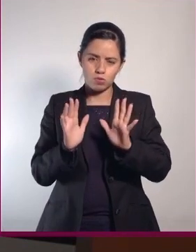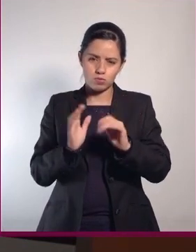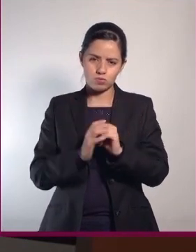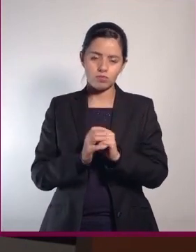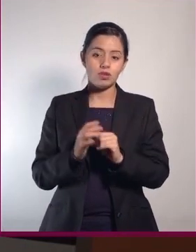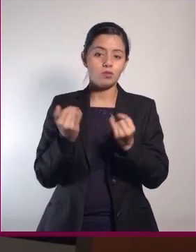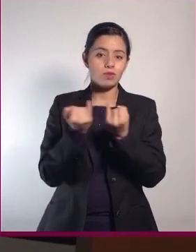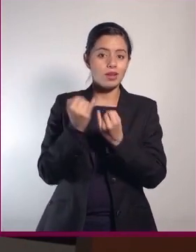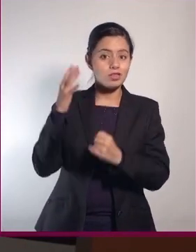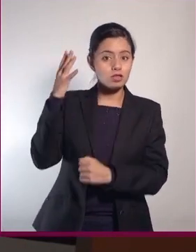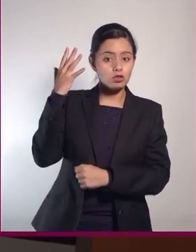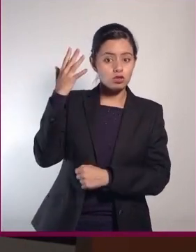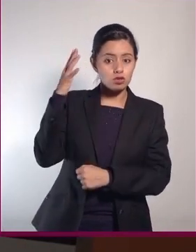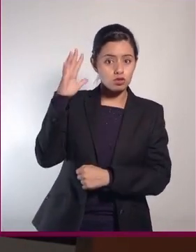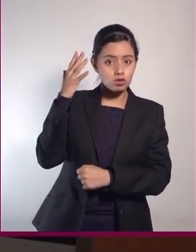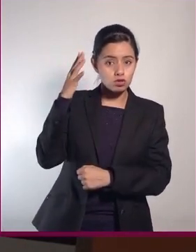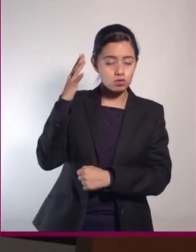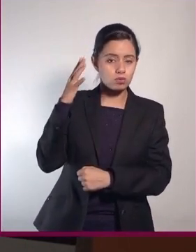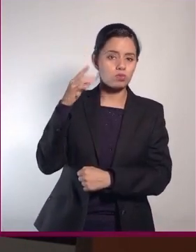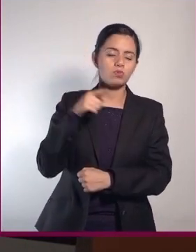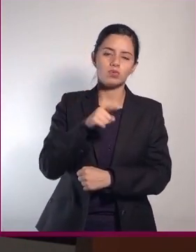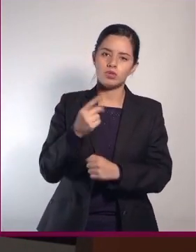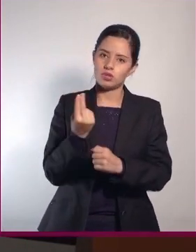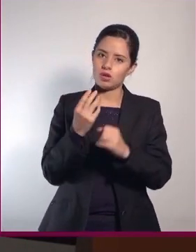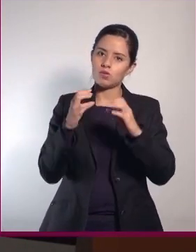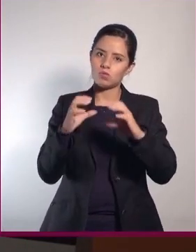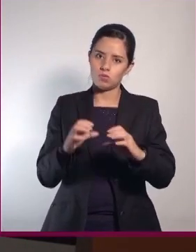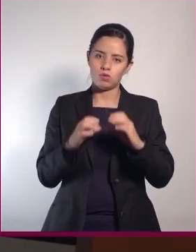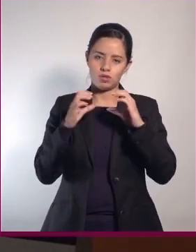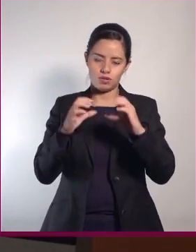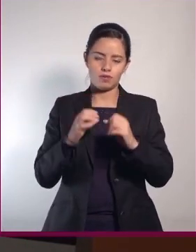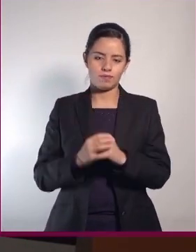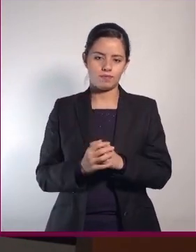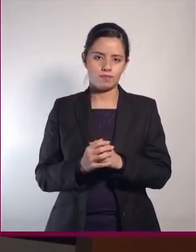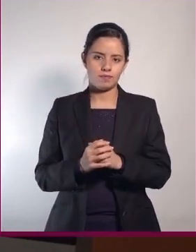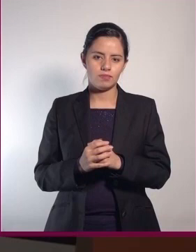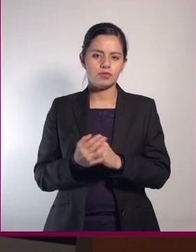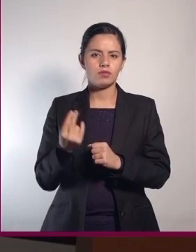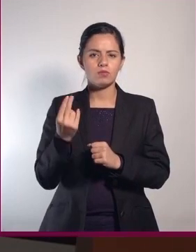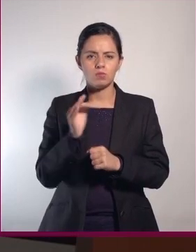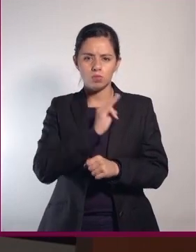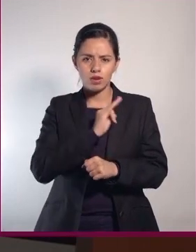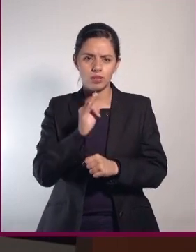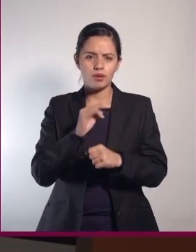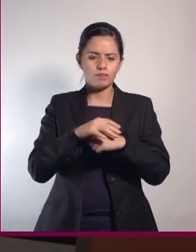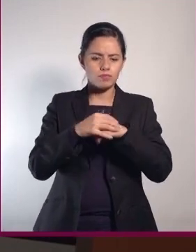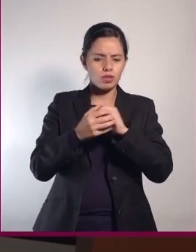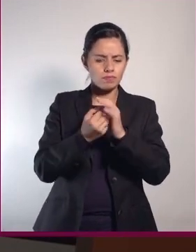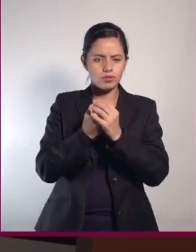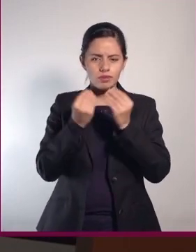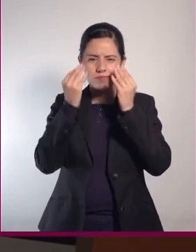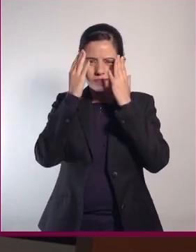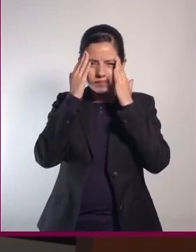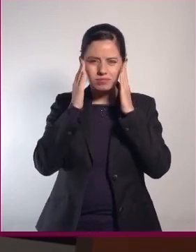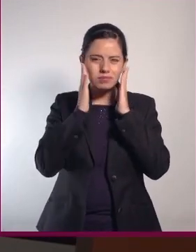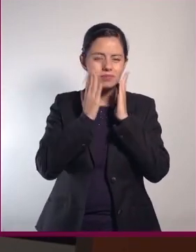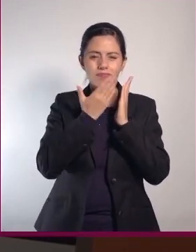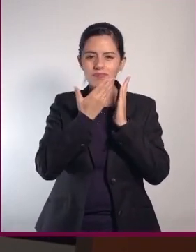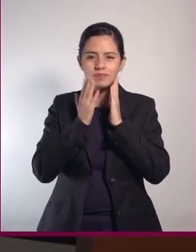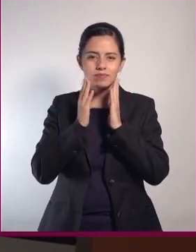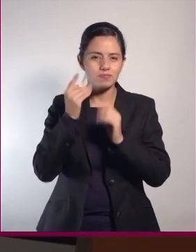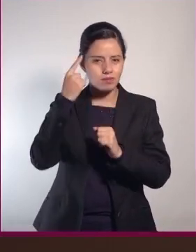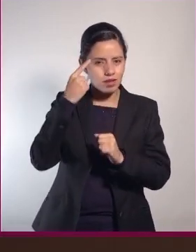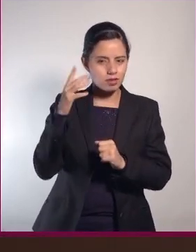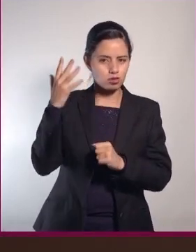muy importante, que se eviten quemaduras de larga exposición. Tratar de usar protector solar como consejos para evitar el